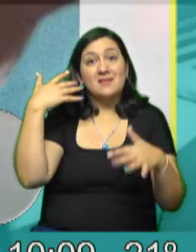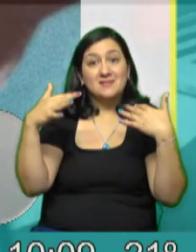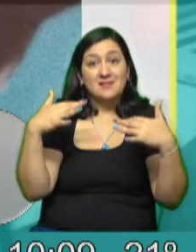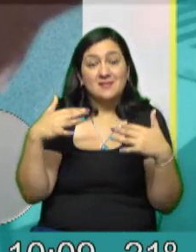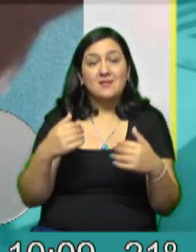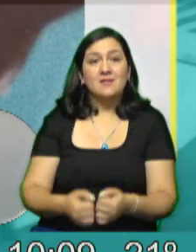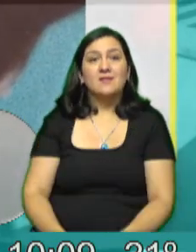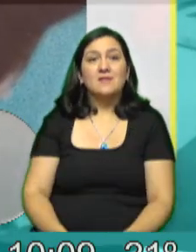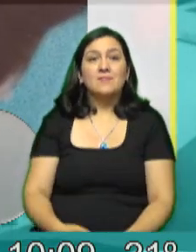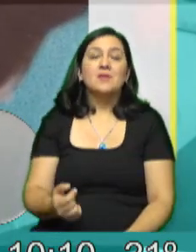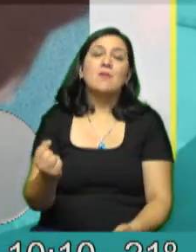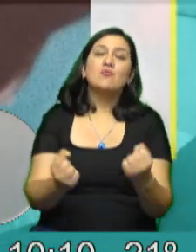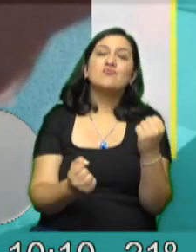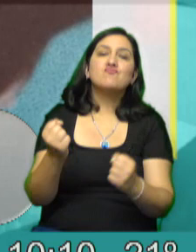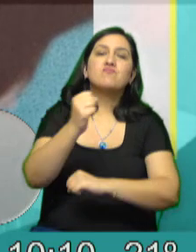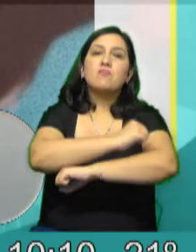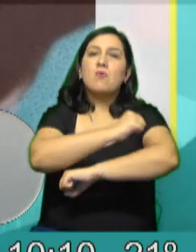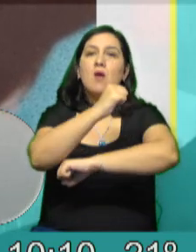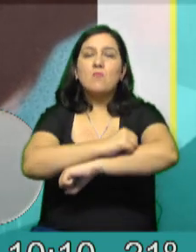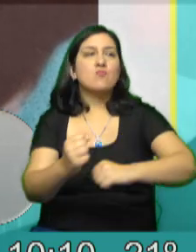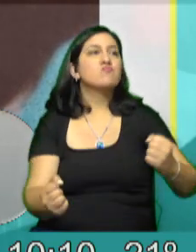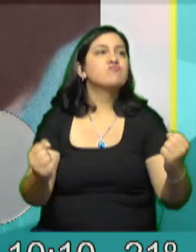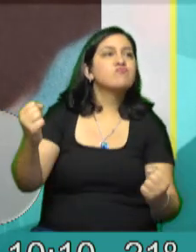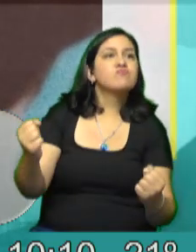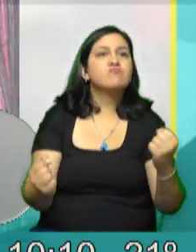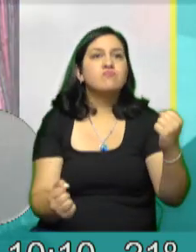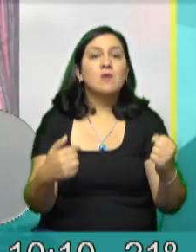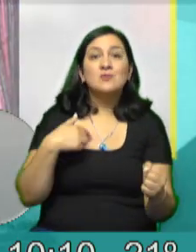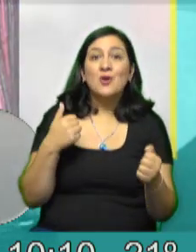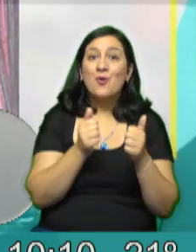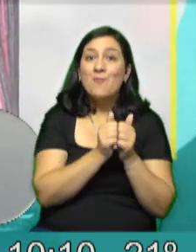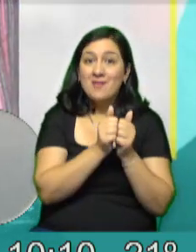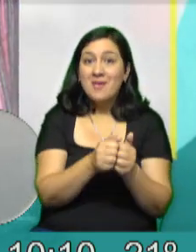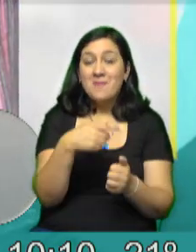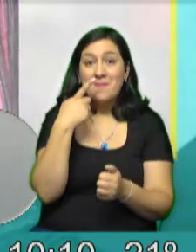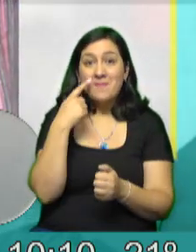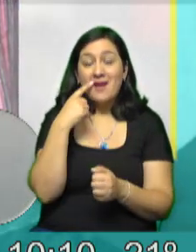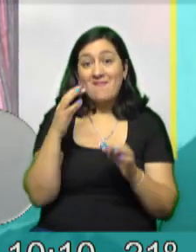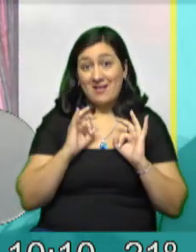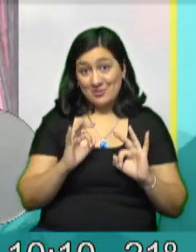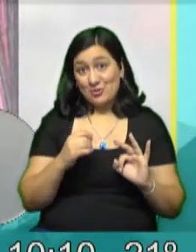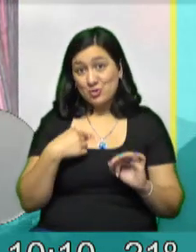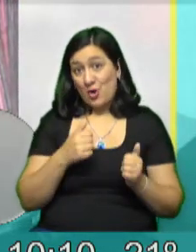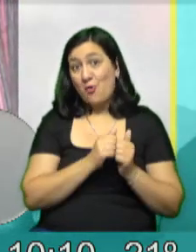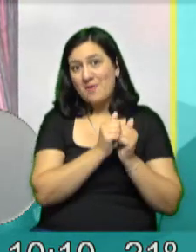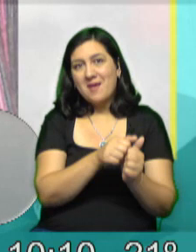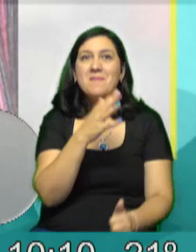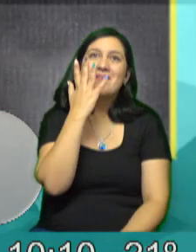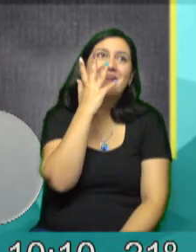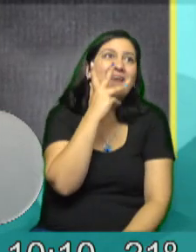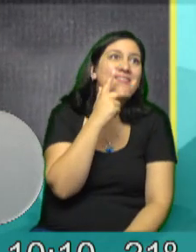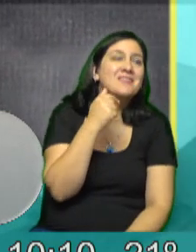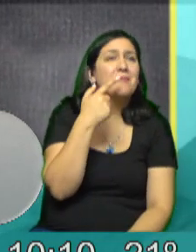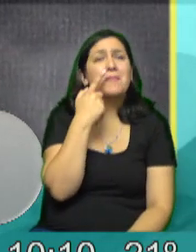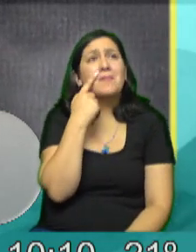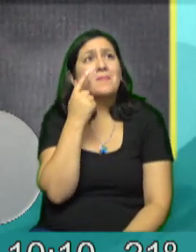camiones. Y como yo contaba ahí, lo acompañaba, sobre todo en vacaciones, ¿no? Todo el tiempo. Y la fascinación que yo tenía por mi